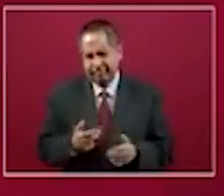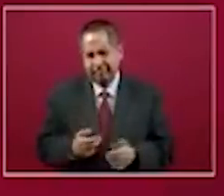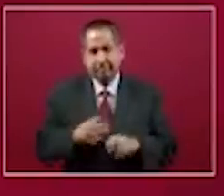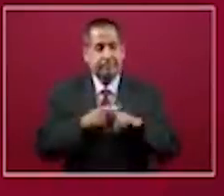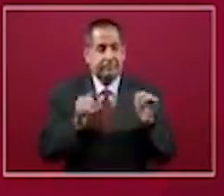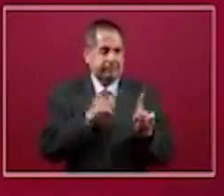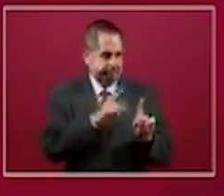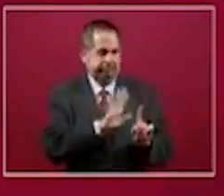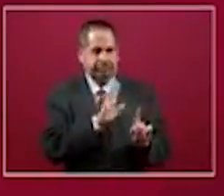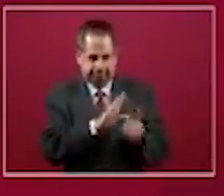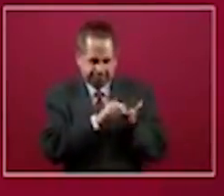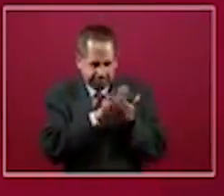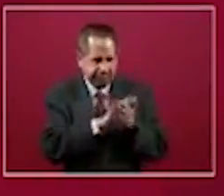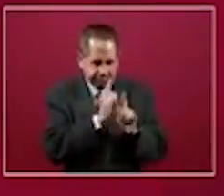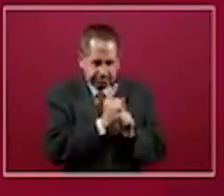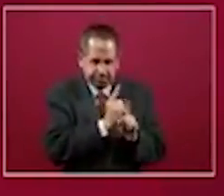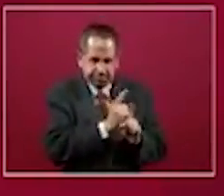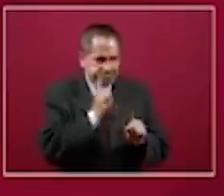mucho menos a perseguir a nadie,